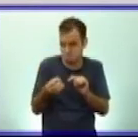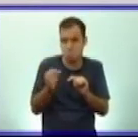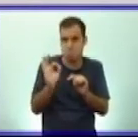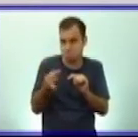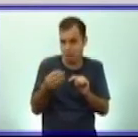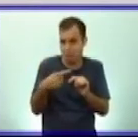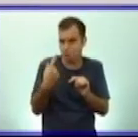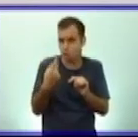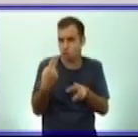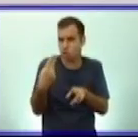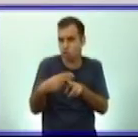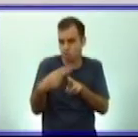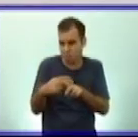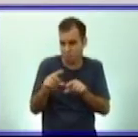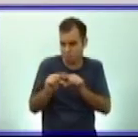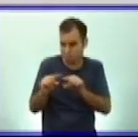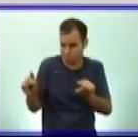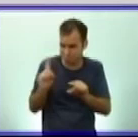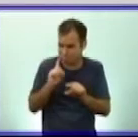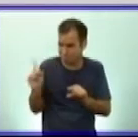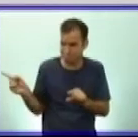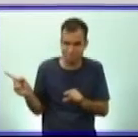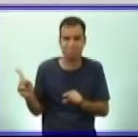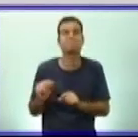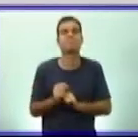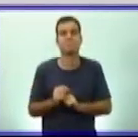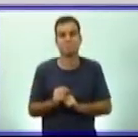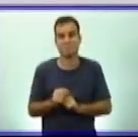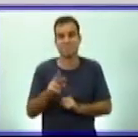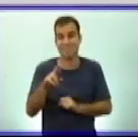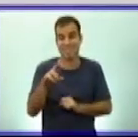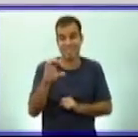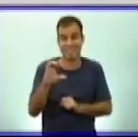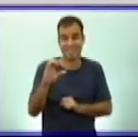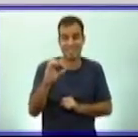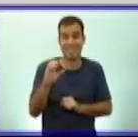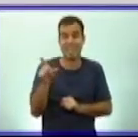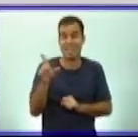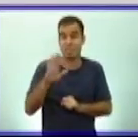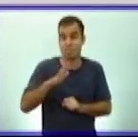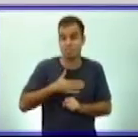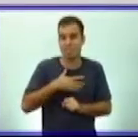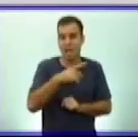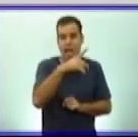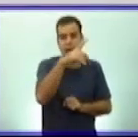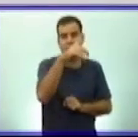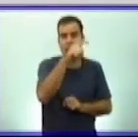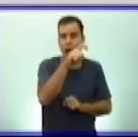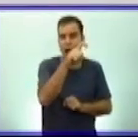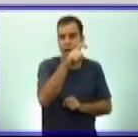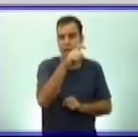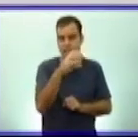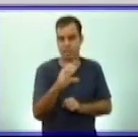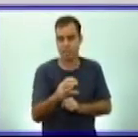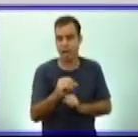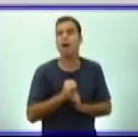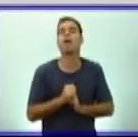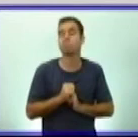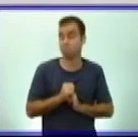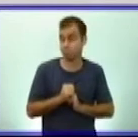nombrado reactancia capacitiva, que la simbolizamos con la letra X sub C,